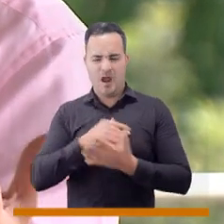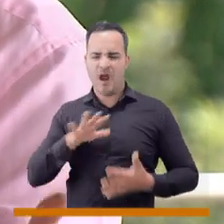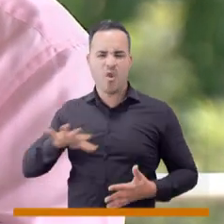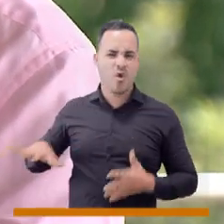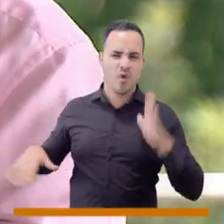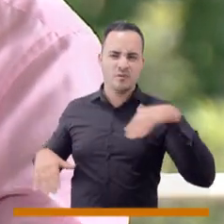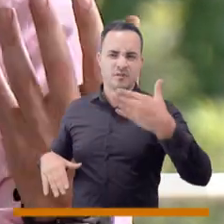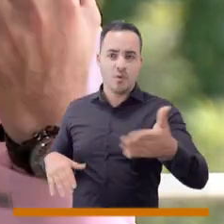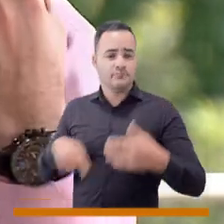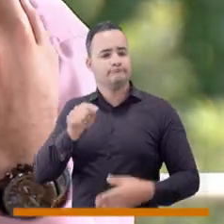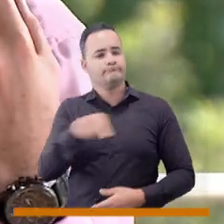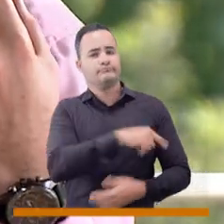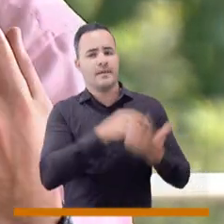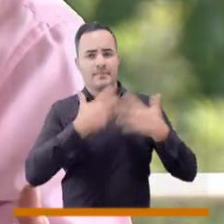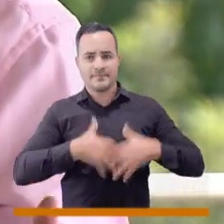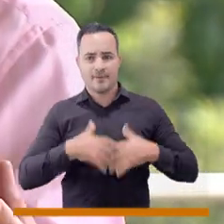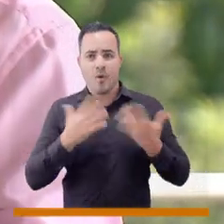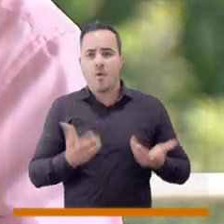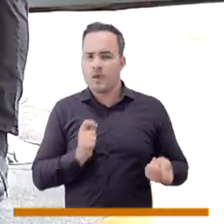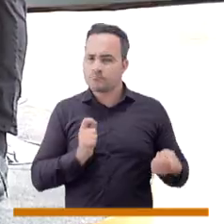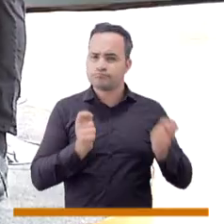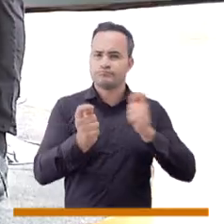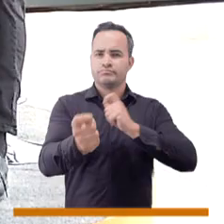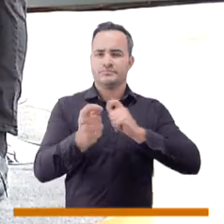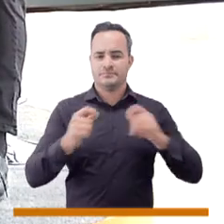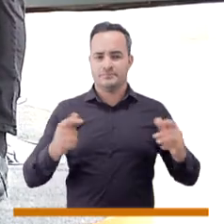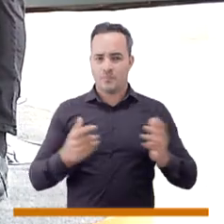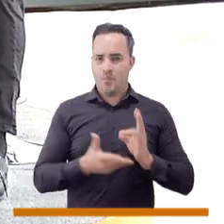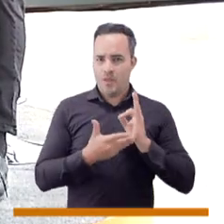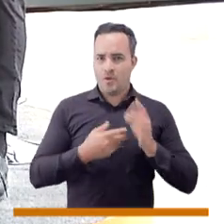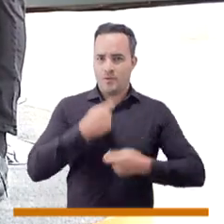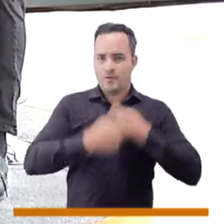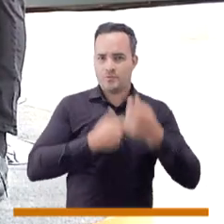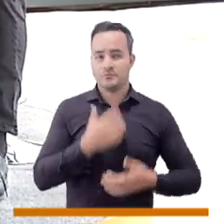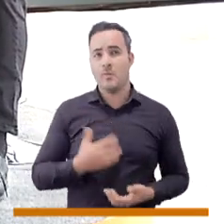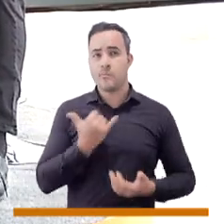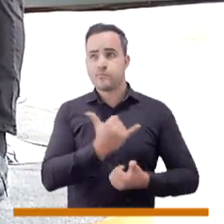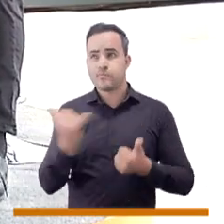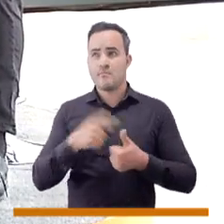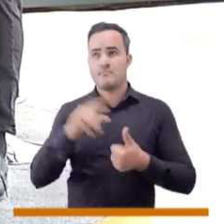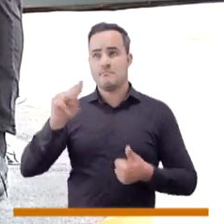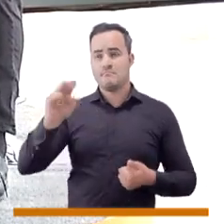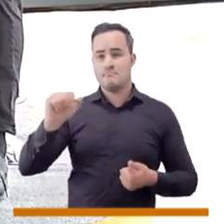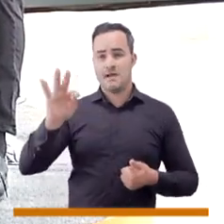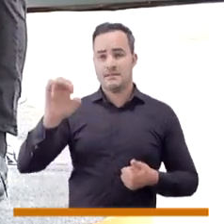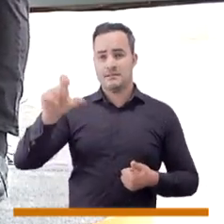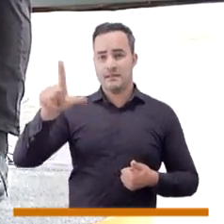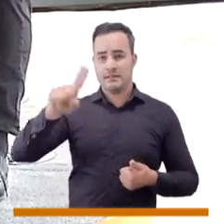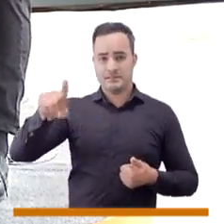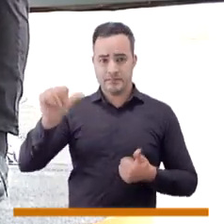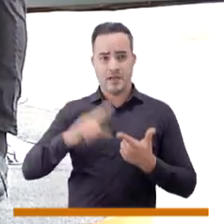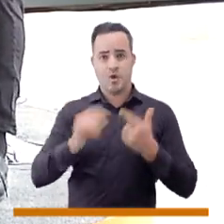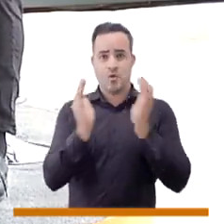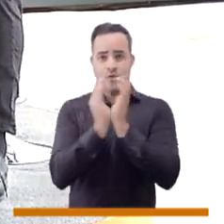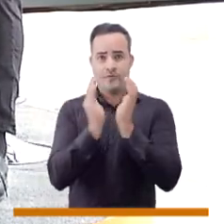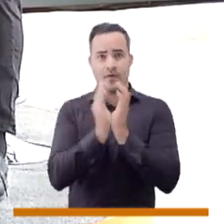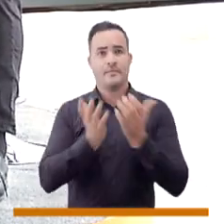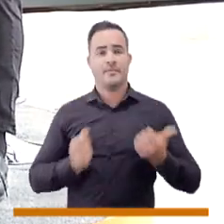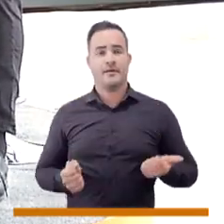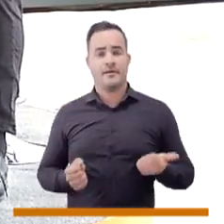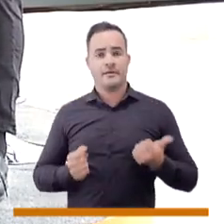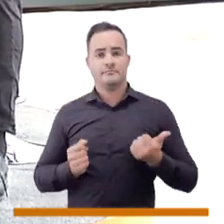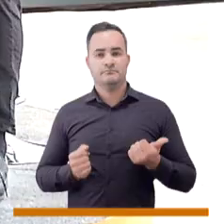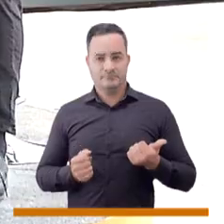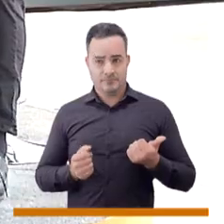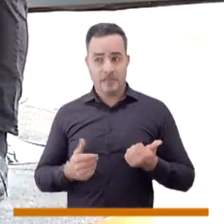ahí, transformen su modelo hacia la ciencia, la tecnología y la innovación. Ahí está Matelsa, Confama, el SENA